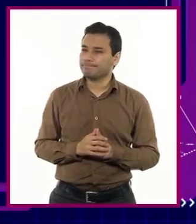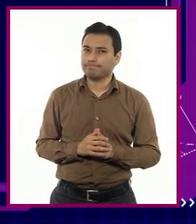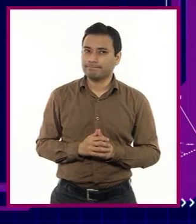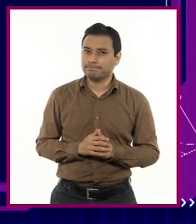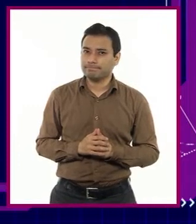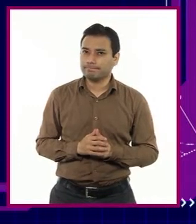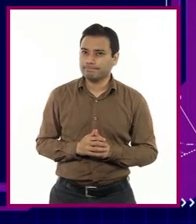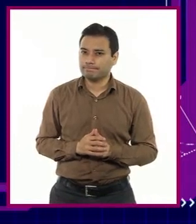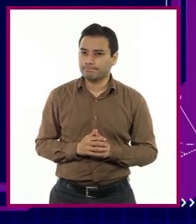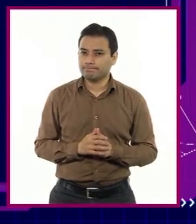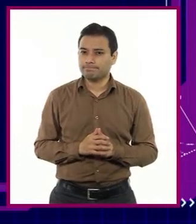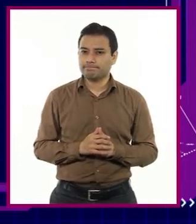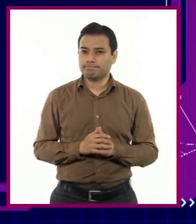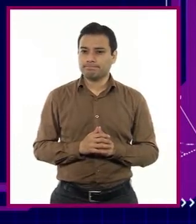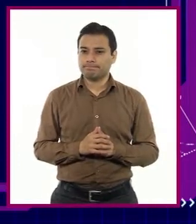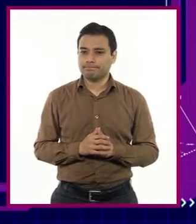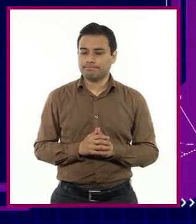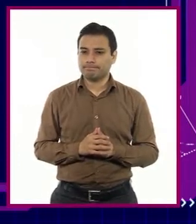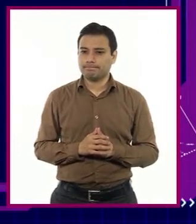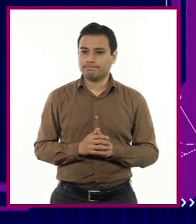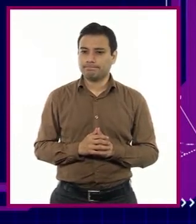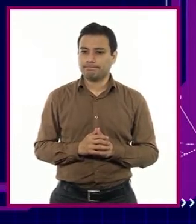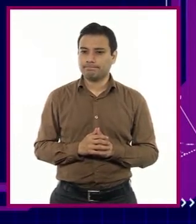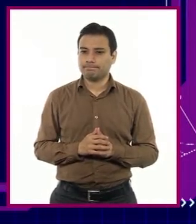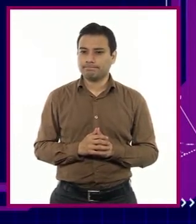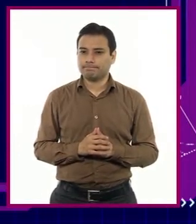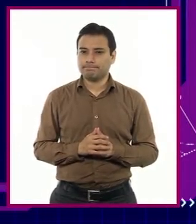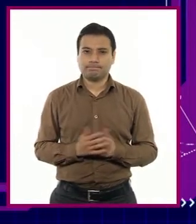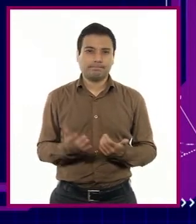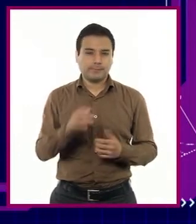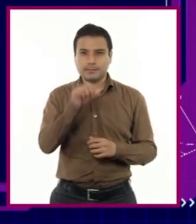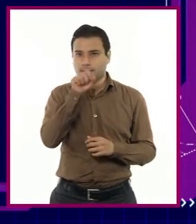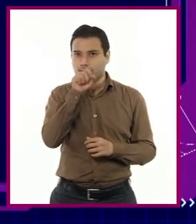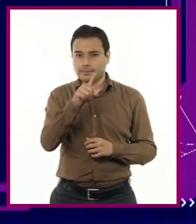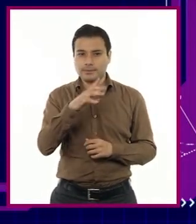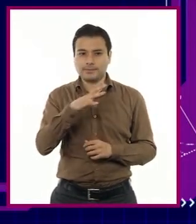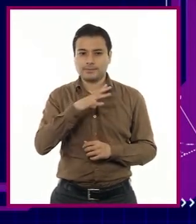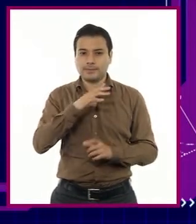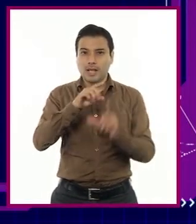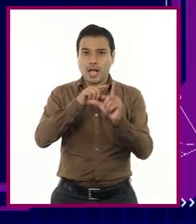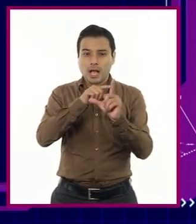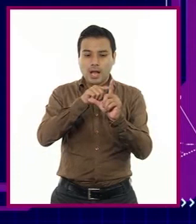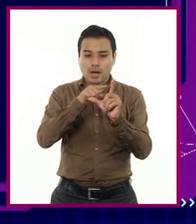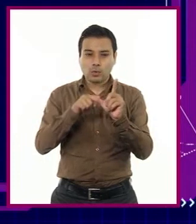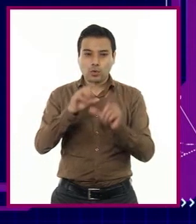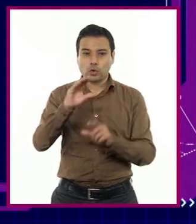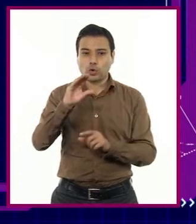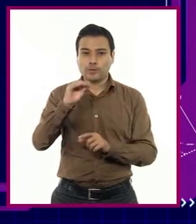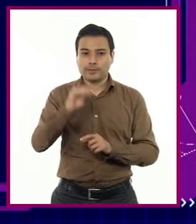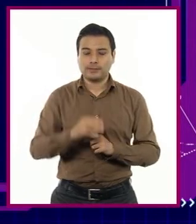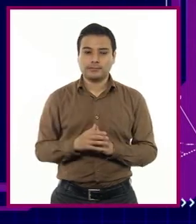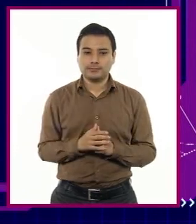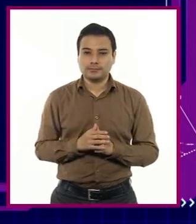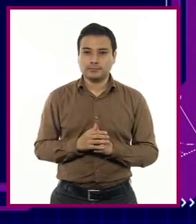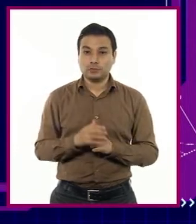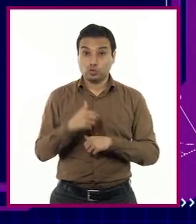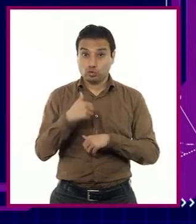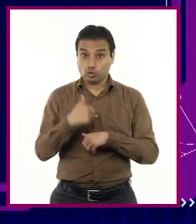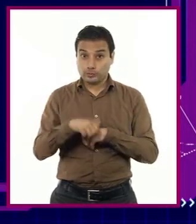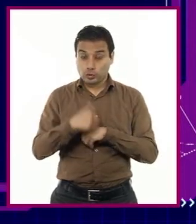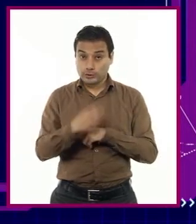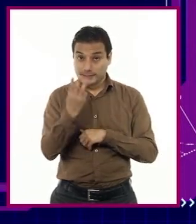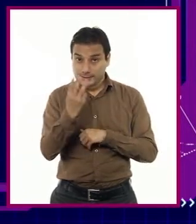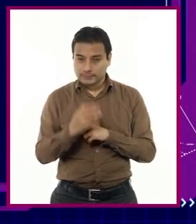igual que la figura anterior, muestra un ángulo recto. Por lo tanto, el triángulo 3 tenemos el conocimiento